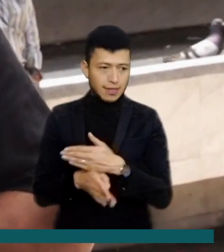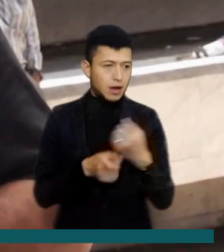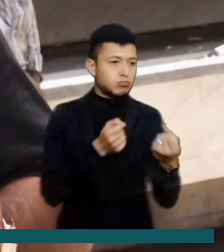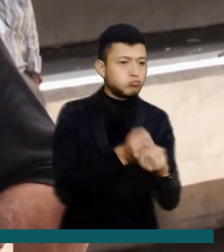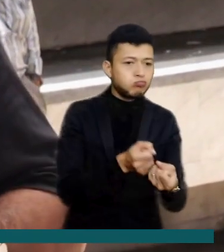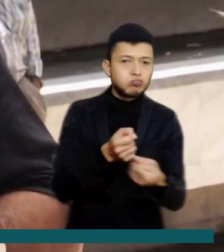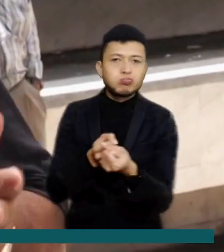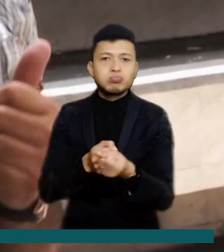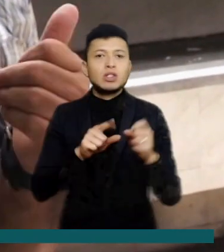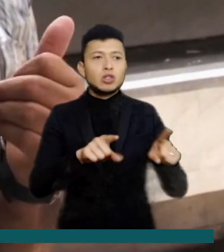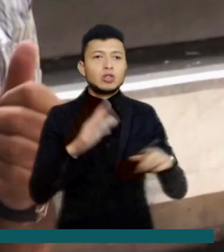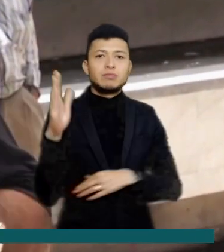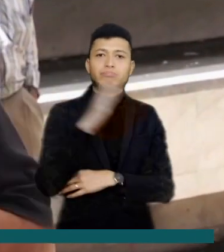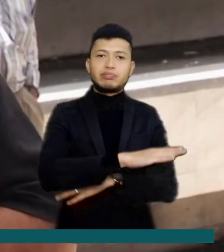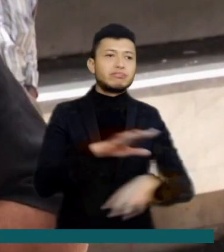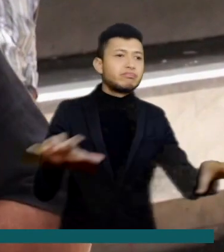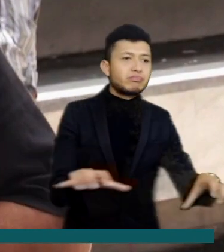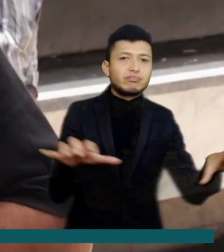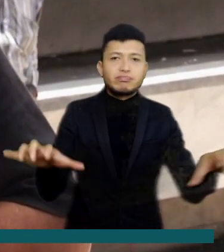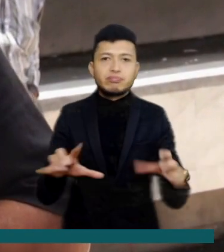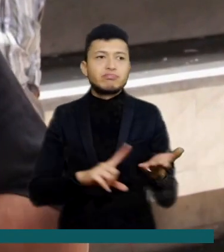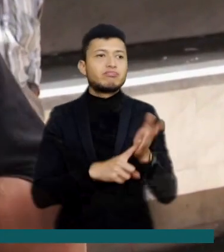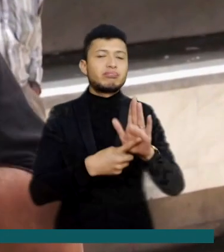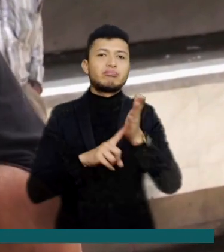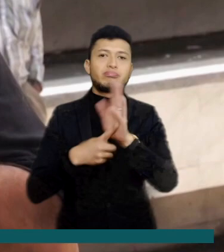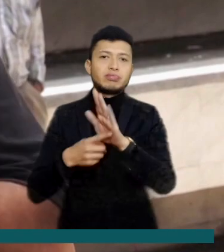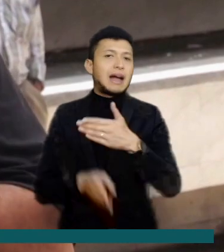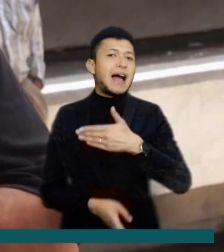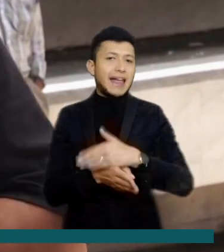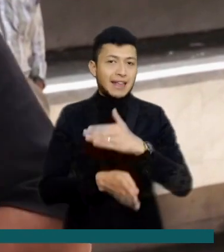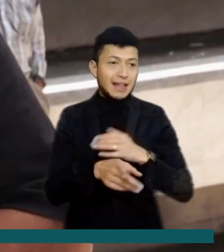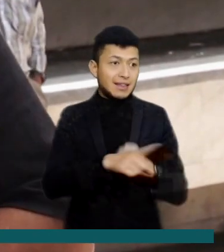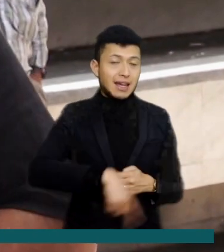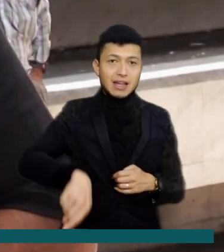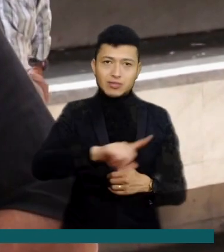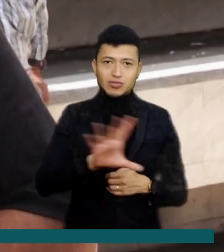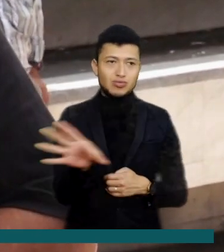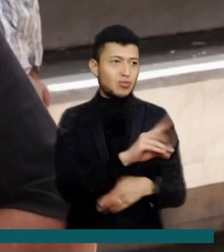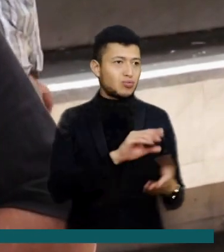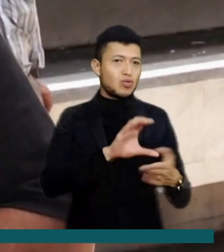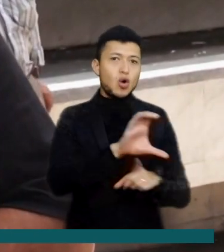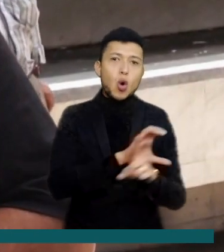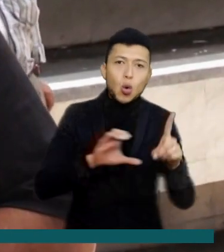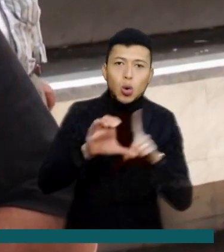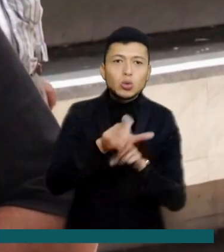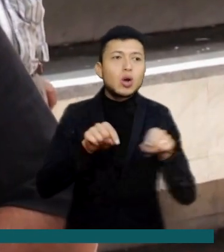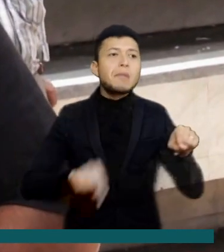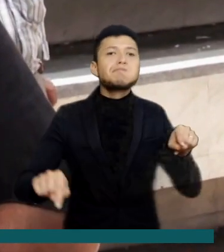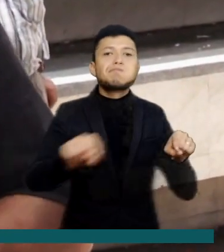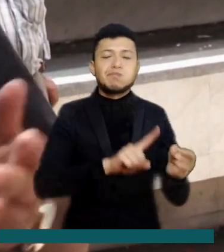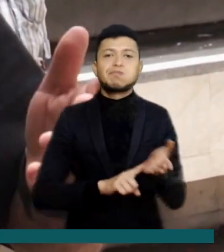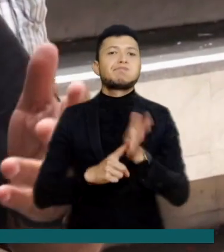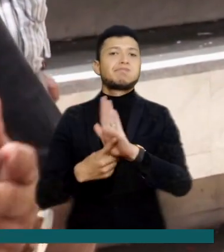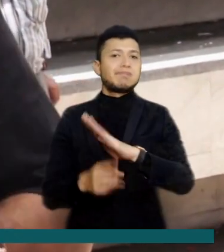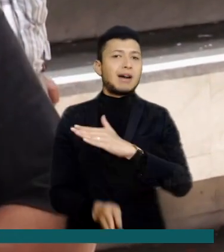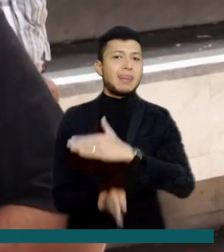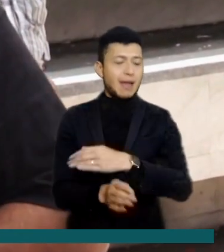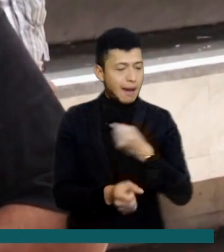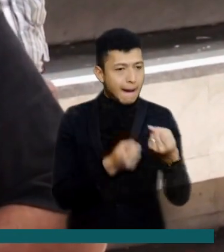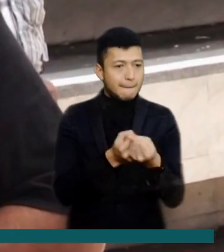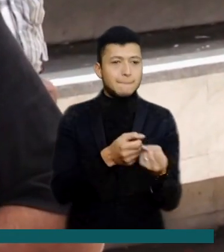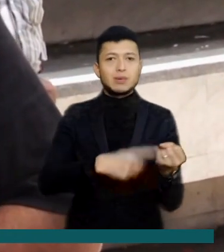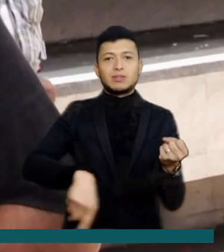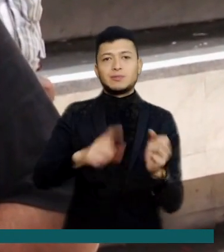continuarán apoyando esta clase de jornadas para seguir visibilizando a todas las culturas que nos rodean y de esta manera